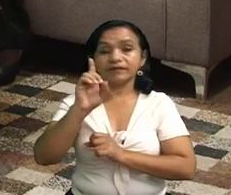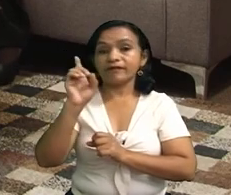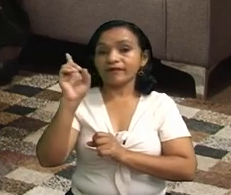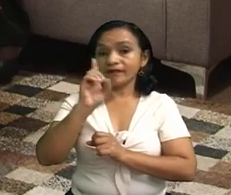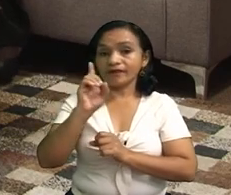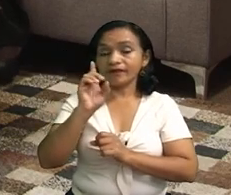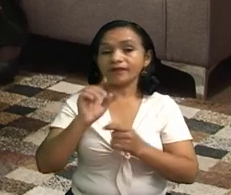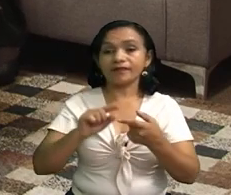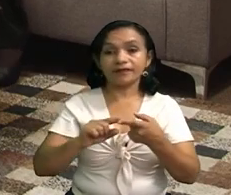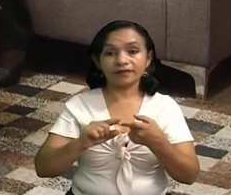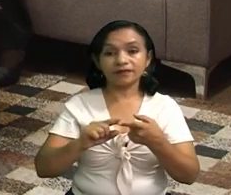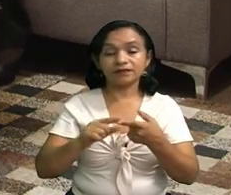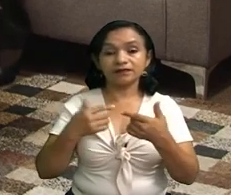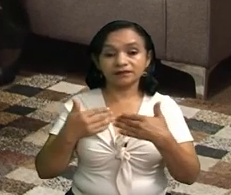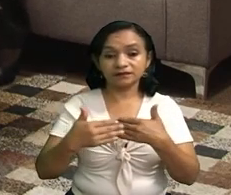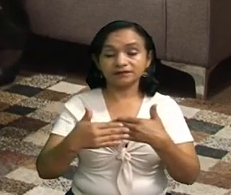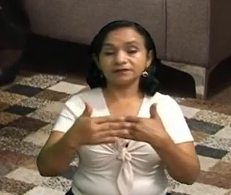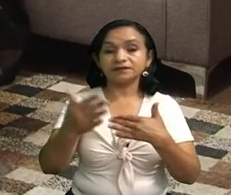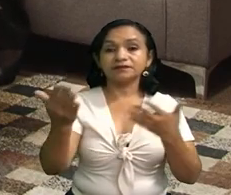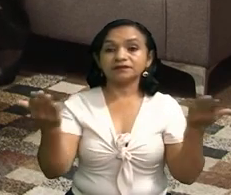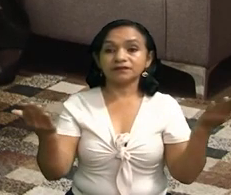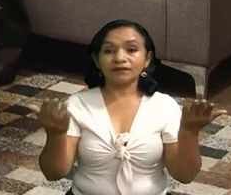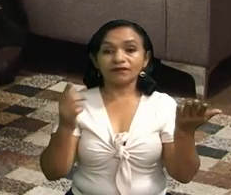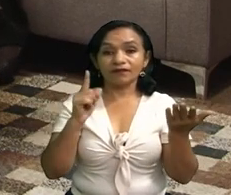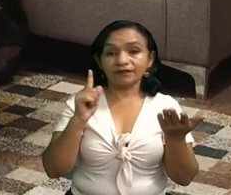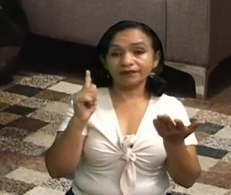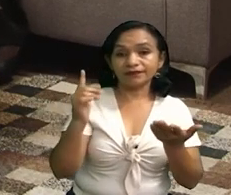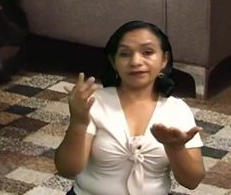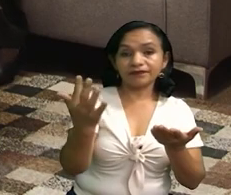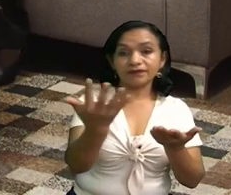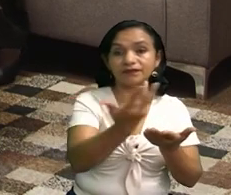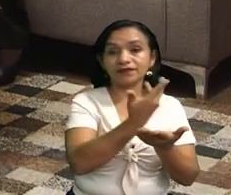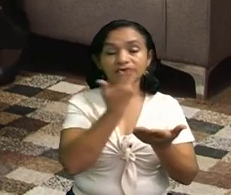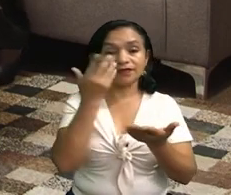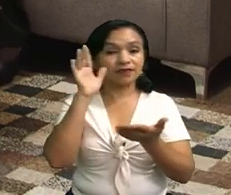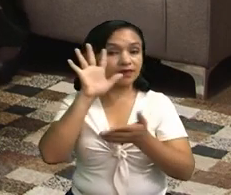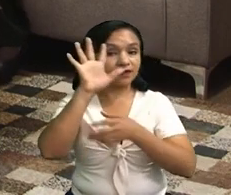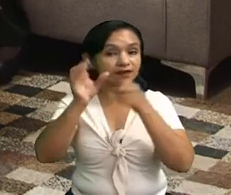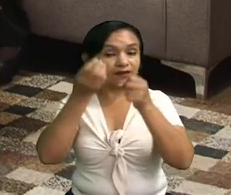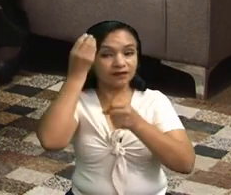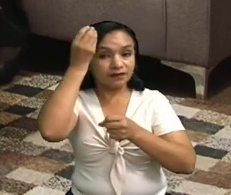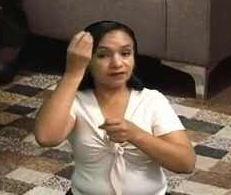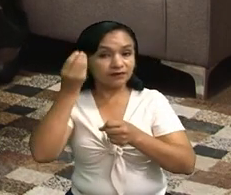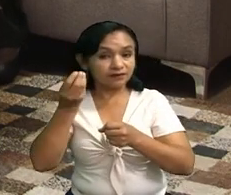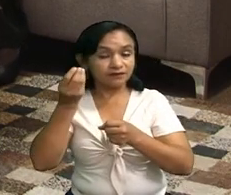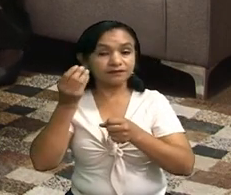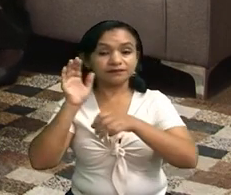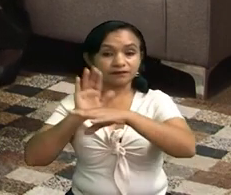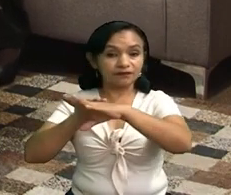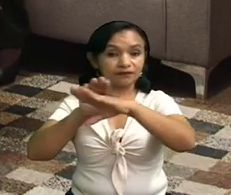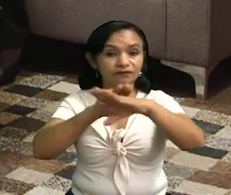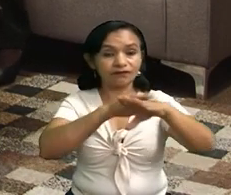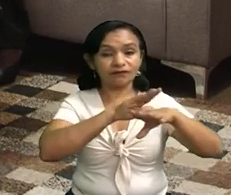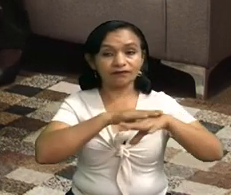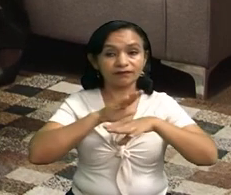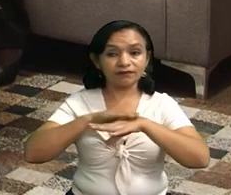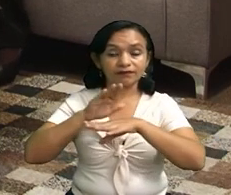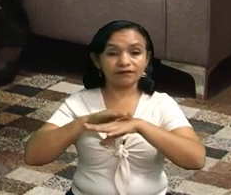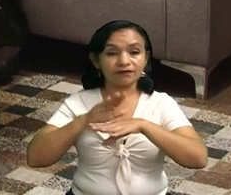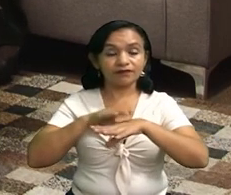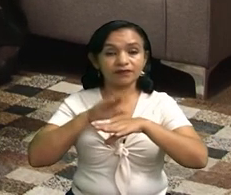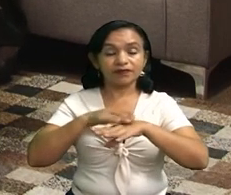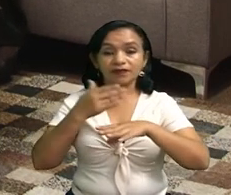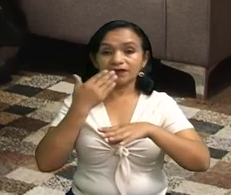primer ingreso. Entonces, todos los bachilleres pues están llamados a hacer, aprovechar